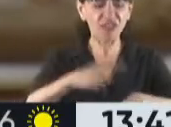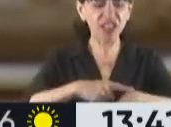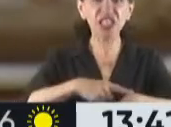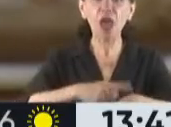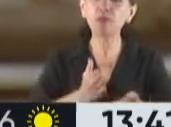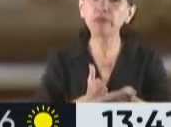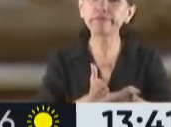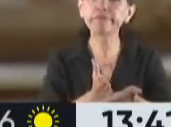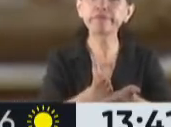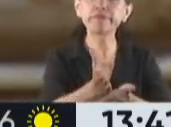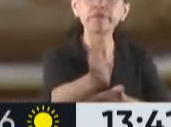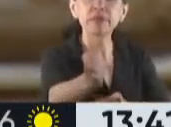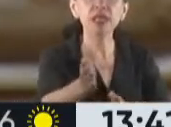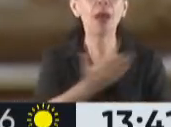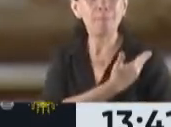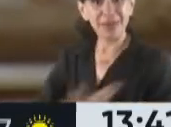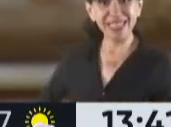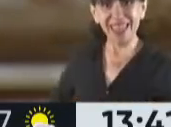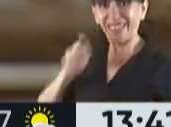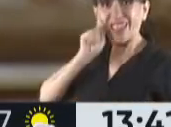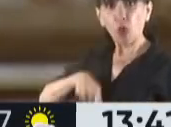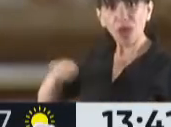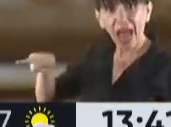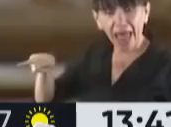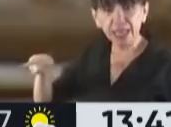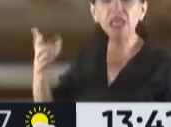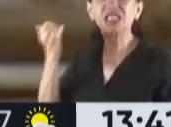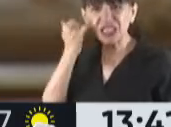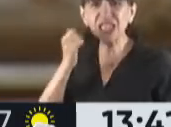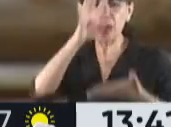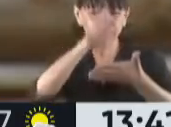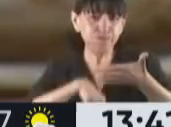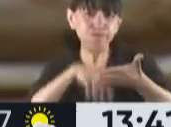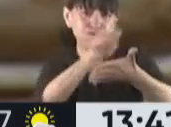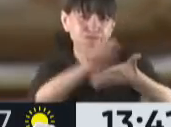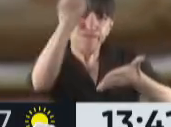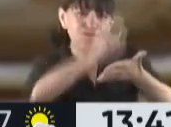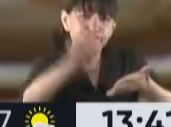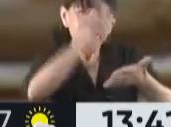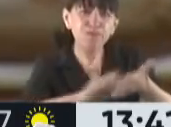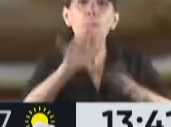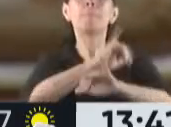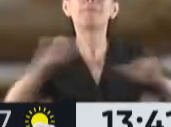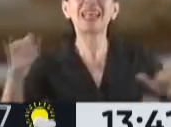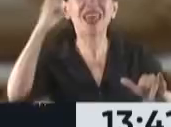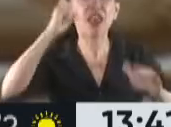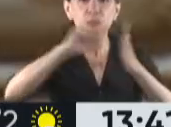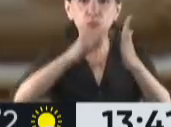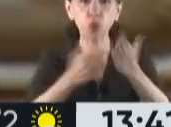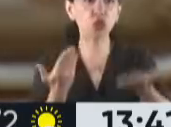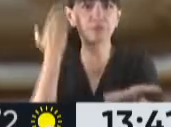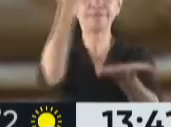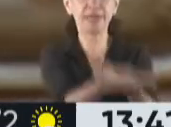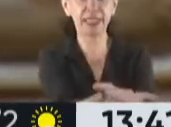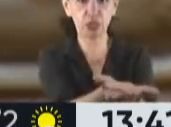presidente Zelensky ha presentado un plan de paz de 10 puntos. Cada uno de esos